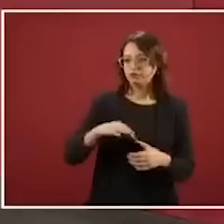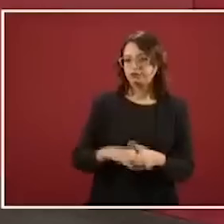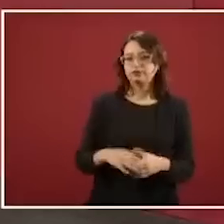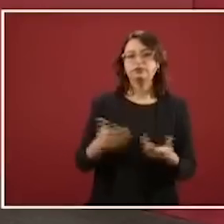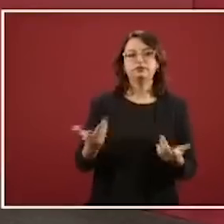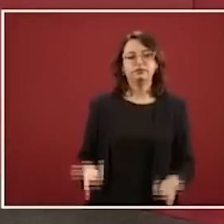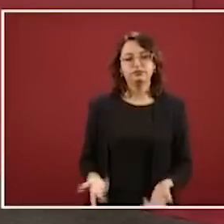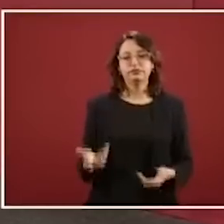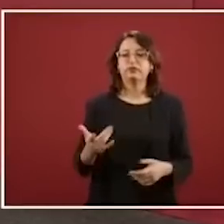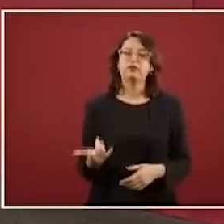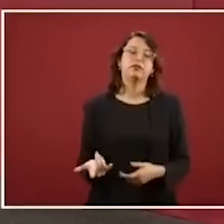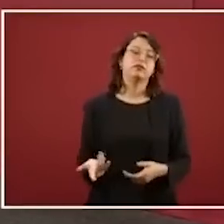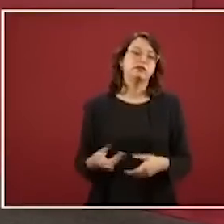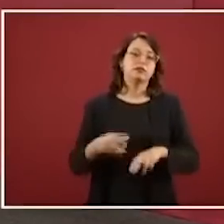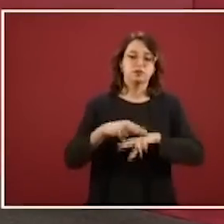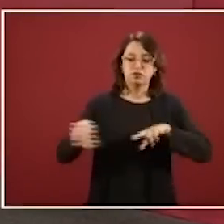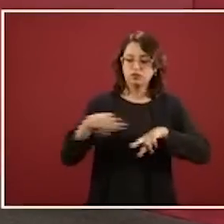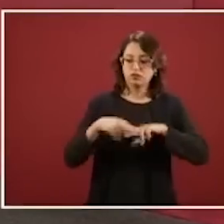embarcarme,